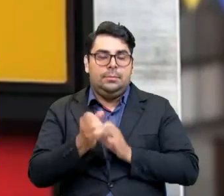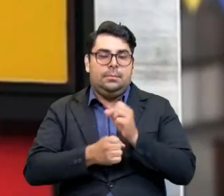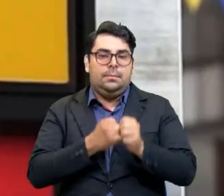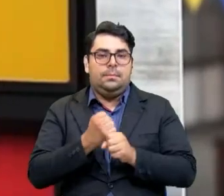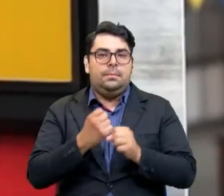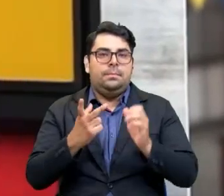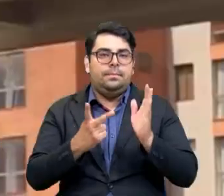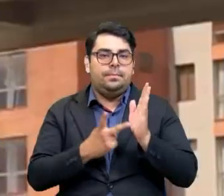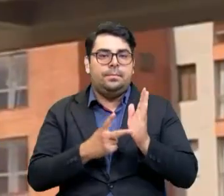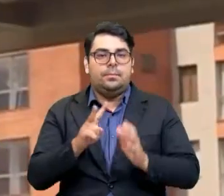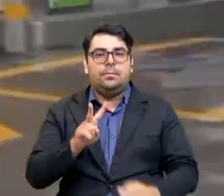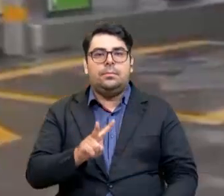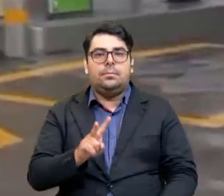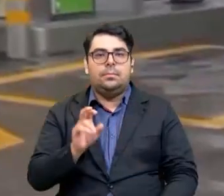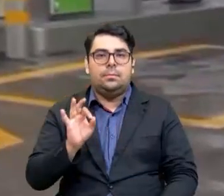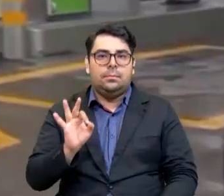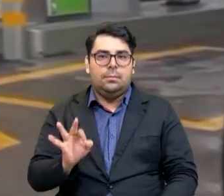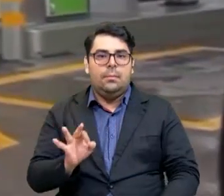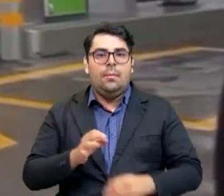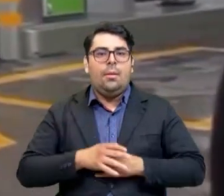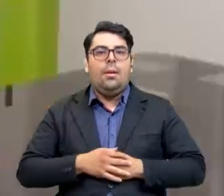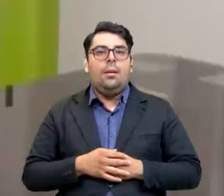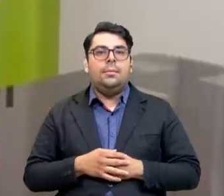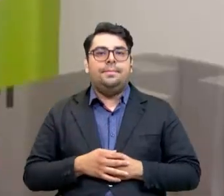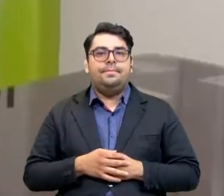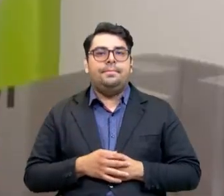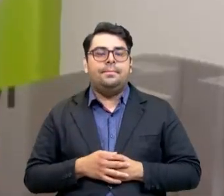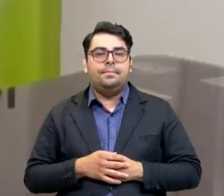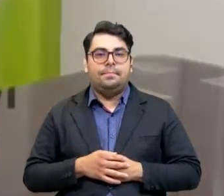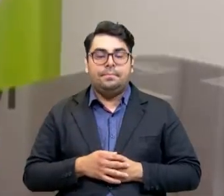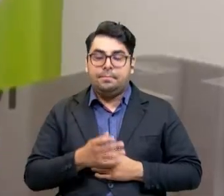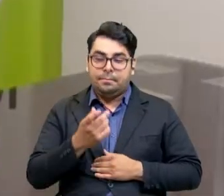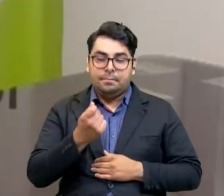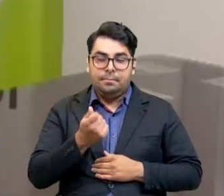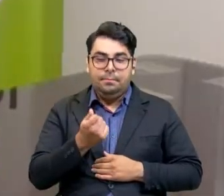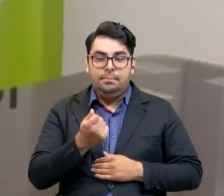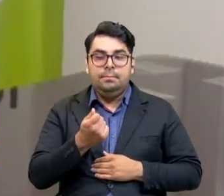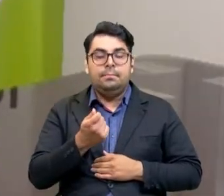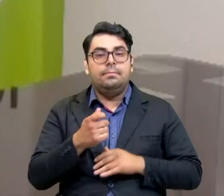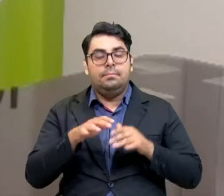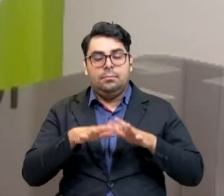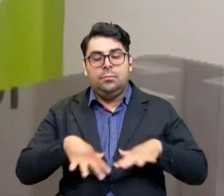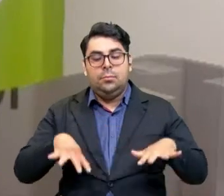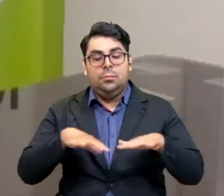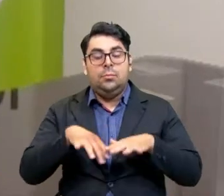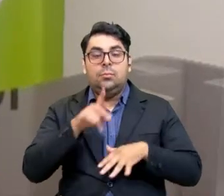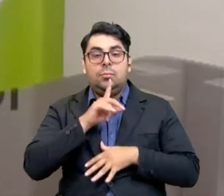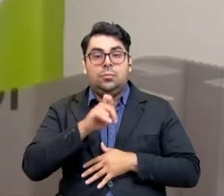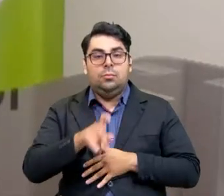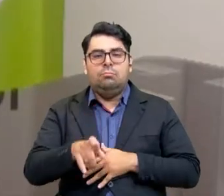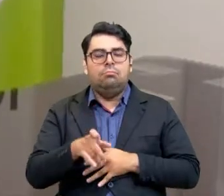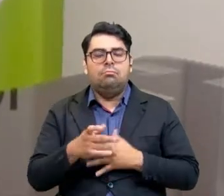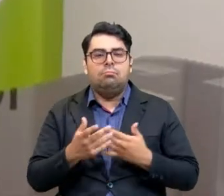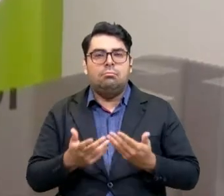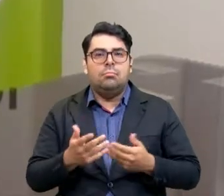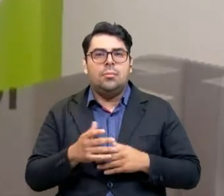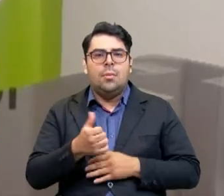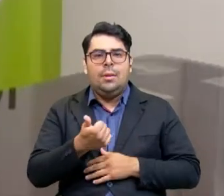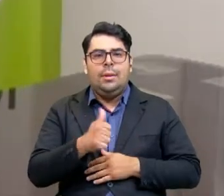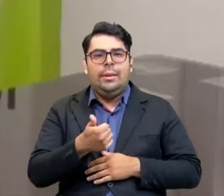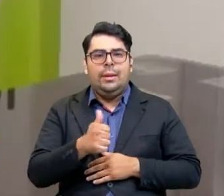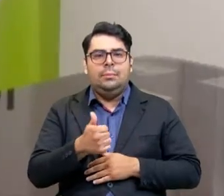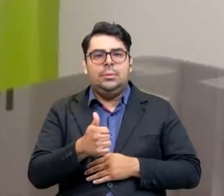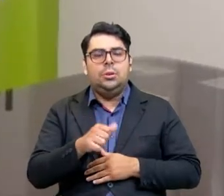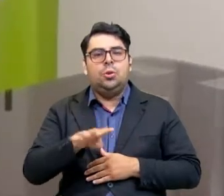En temas de biodiesel se mantienen estables los precios, entonces el precio de referencia para Bucaramanga y la metropolitana es